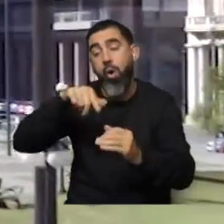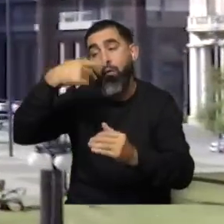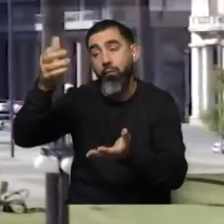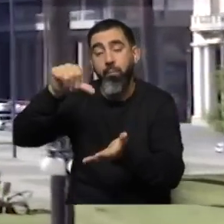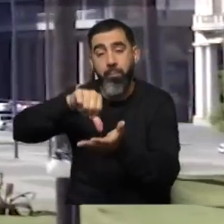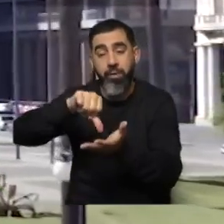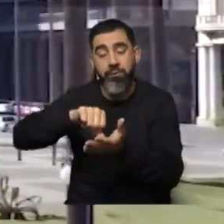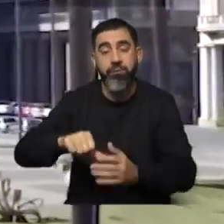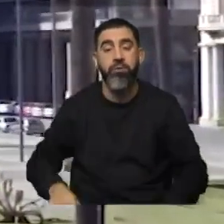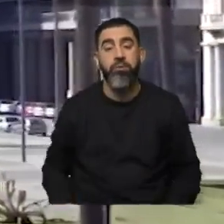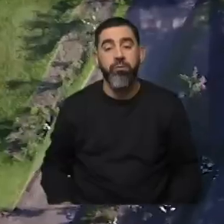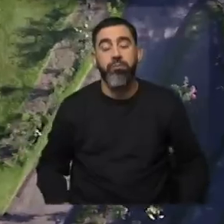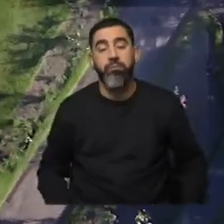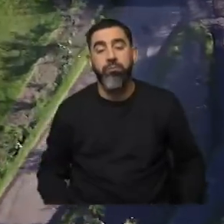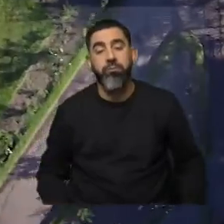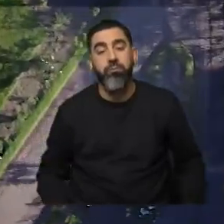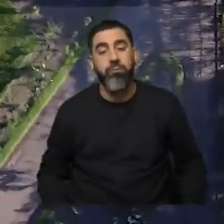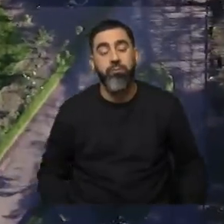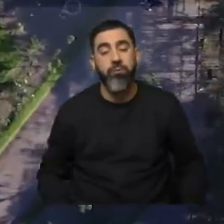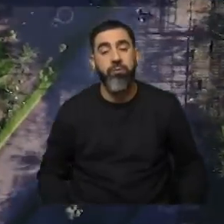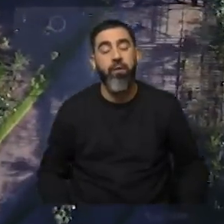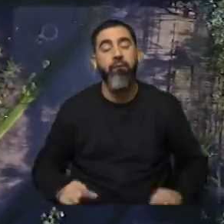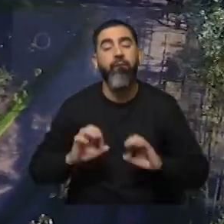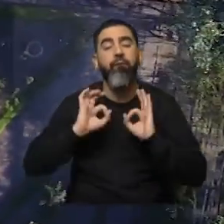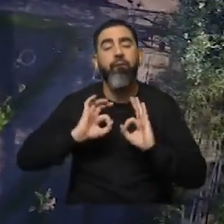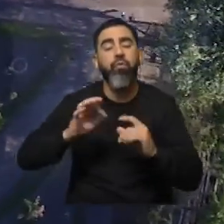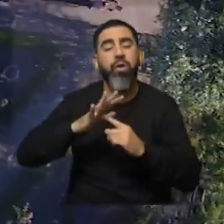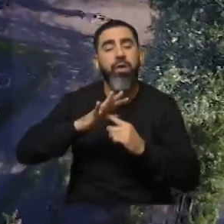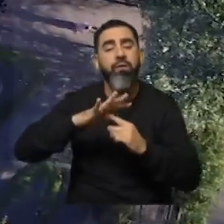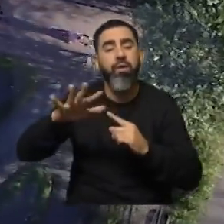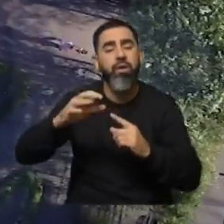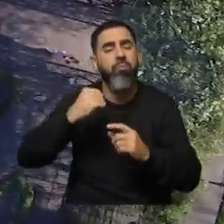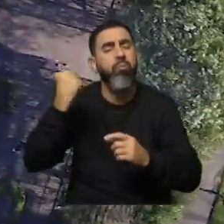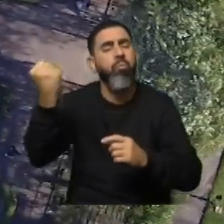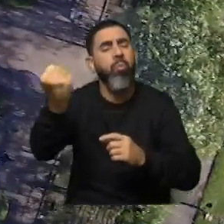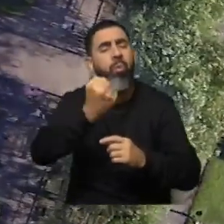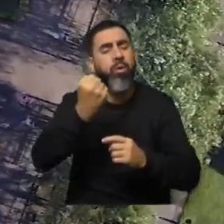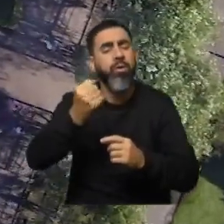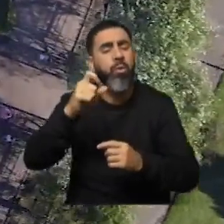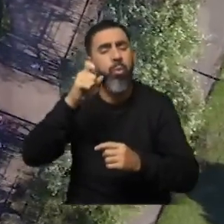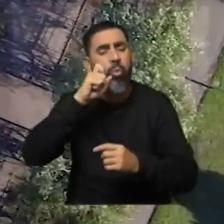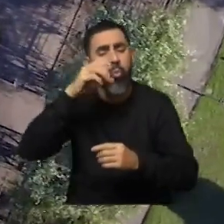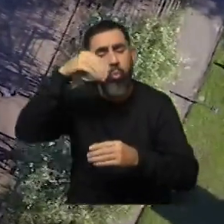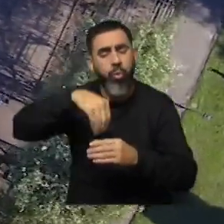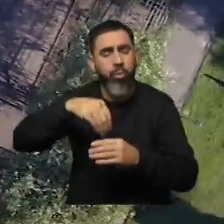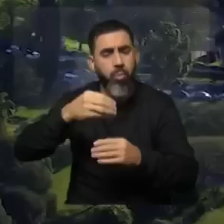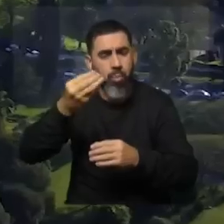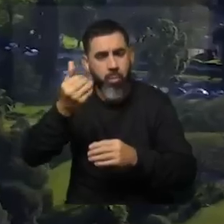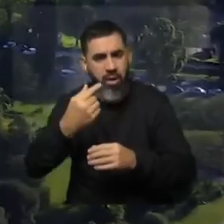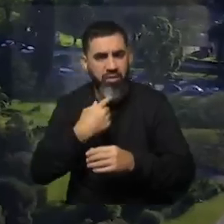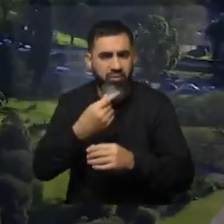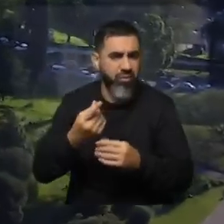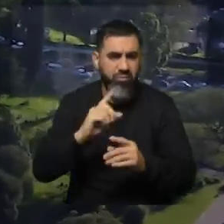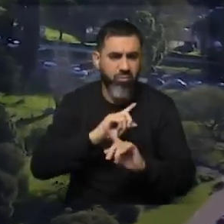a tomar afuera qué qué peso tiene las vacaciones de invierno las vacaciones de de Julio en el turismo en general viene tomando